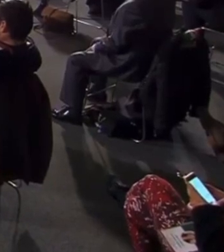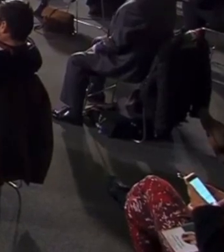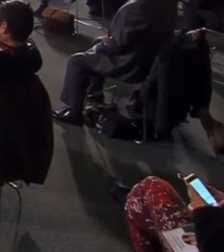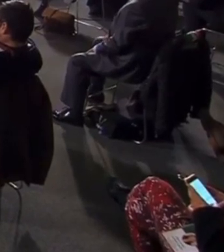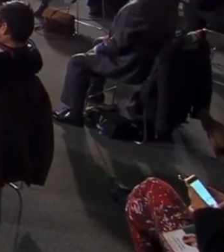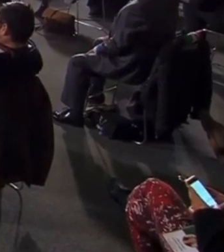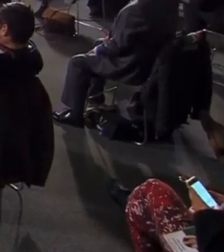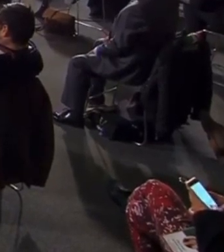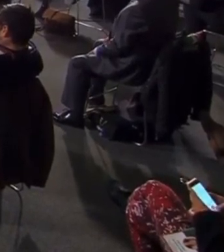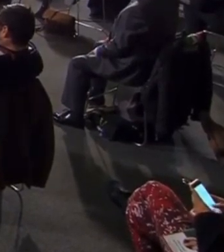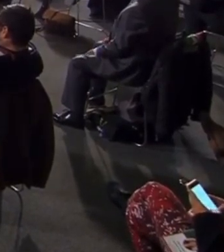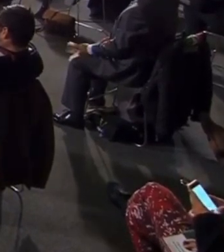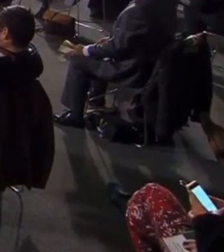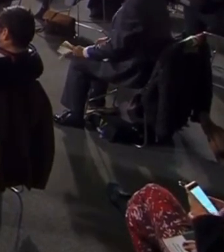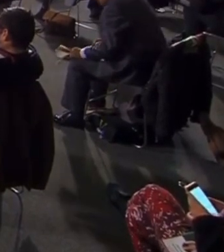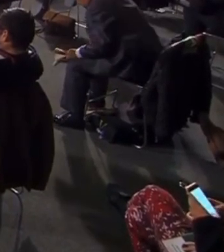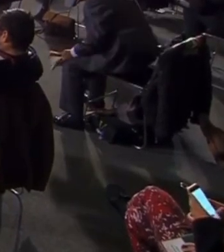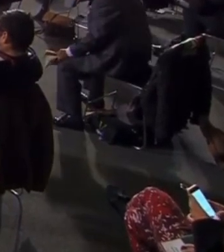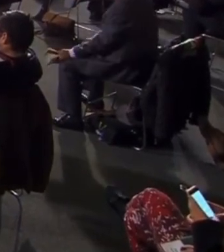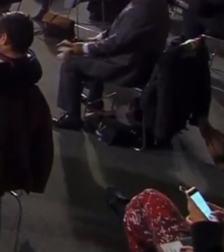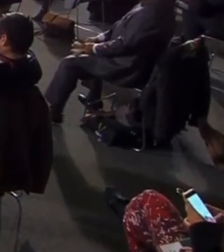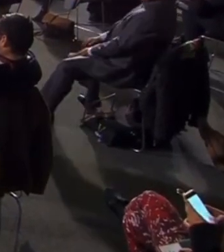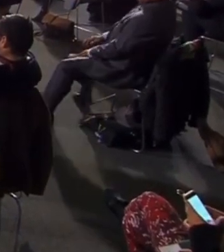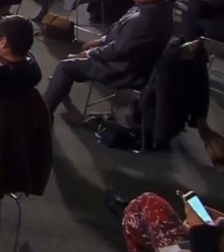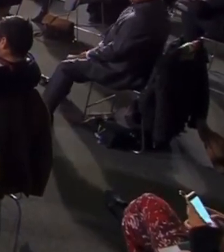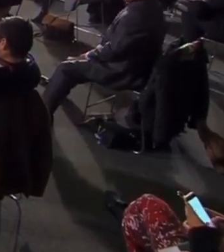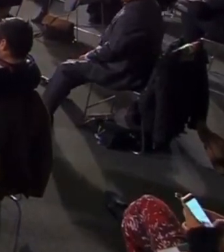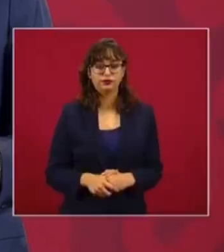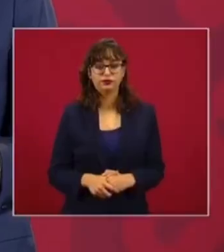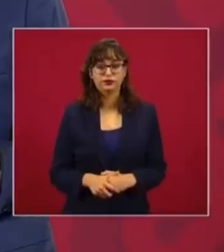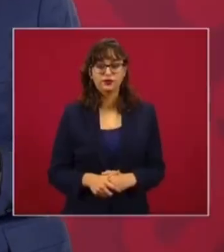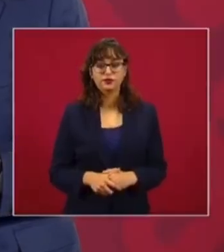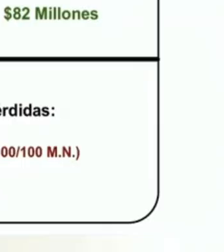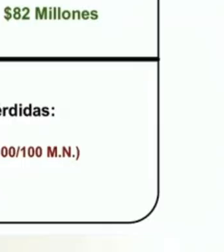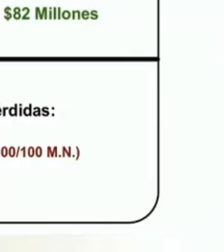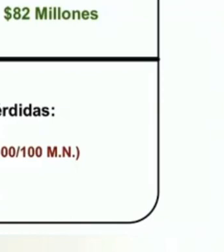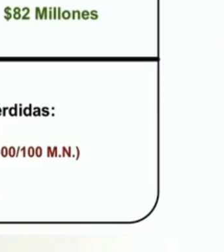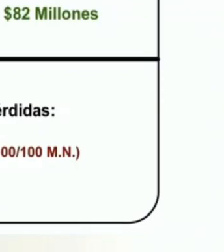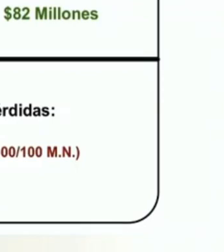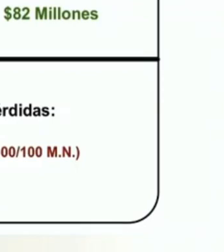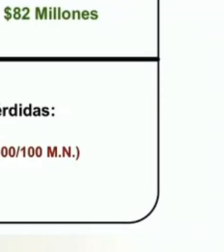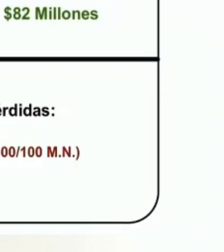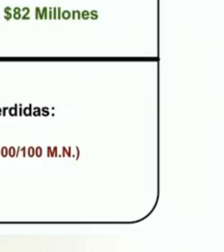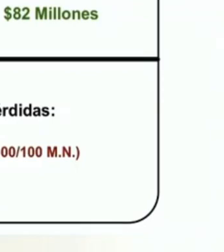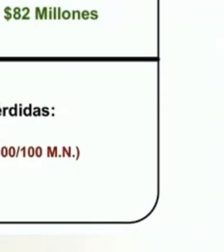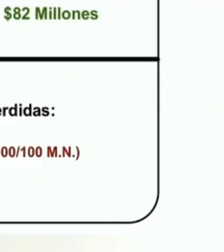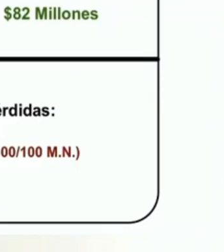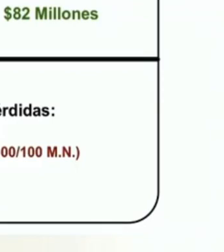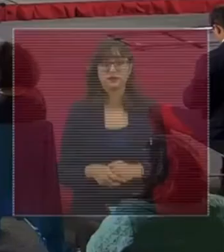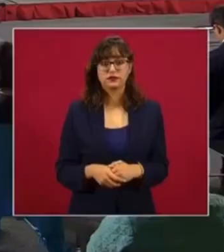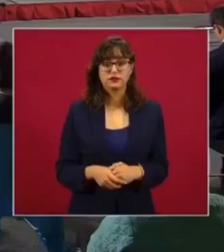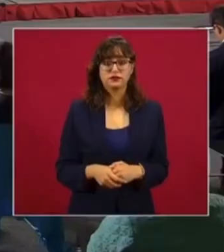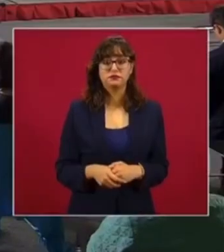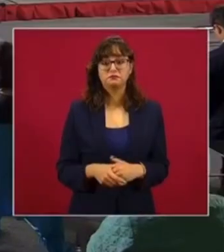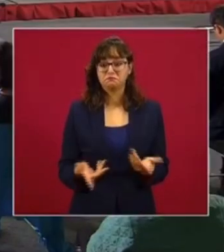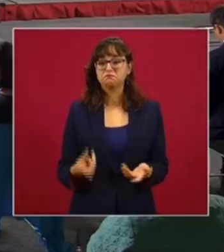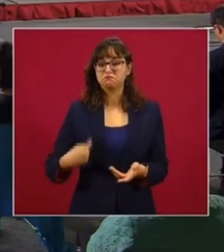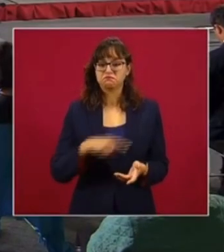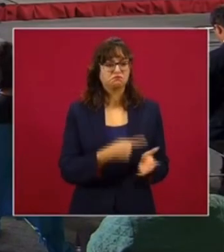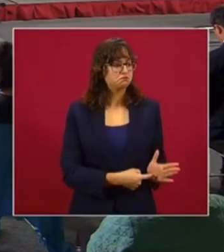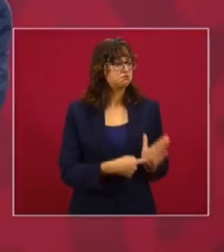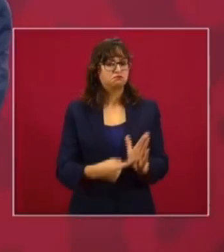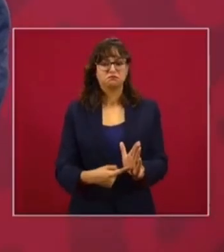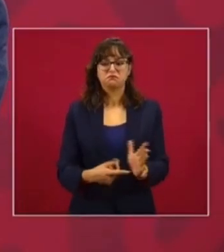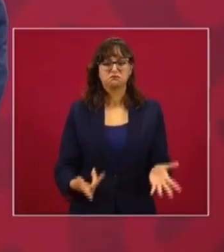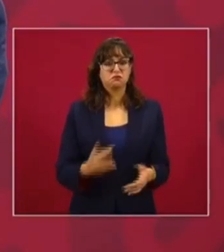permite, y estamos en un plan para ir recuperando todas las casetas. Podemos hacer esto porque hay autoridad moral. Si